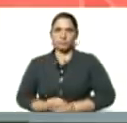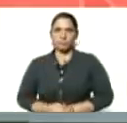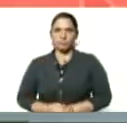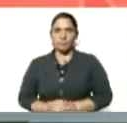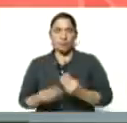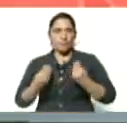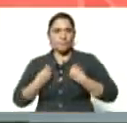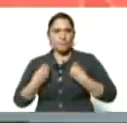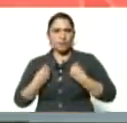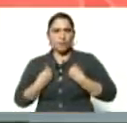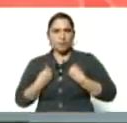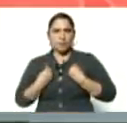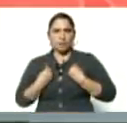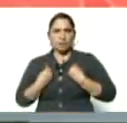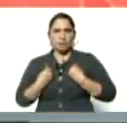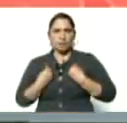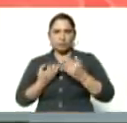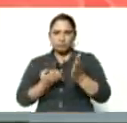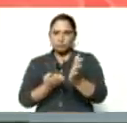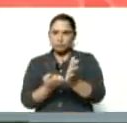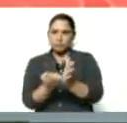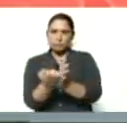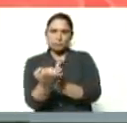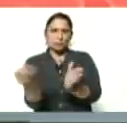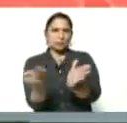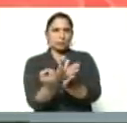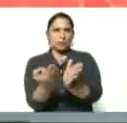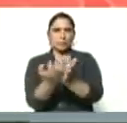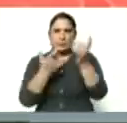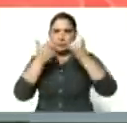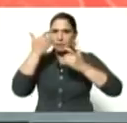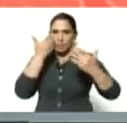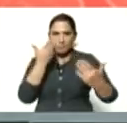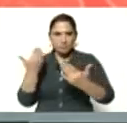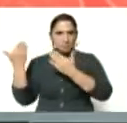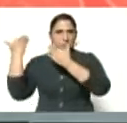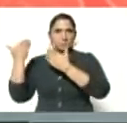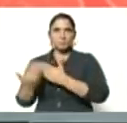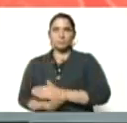vida inmortal. Chávez, siempre Chávez. Adelante, video.